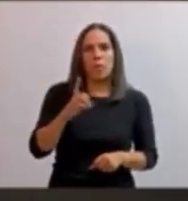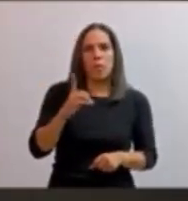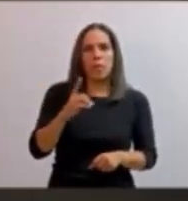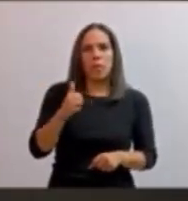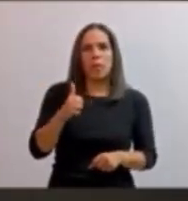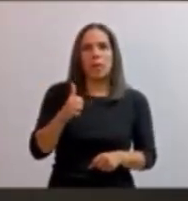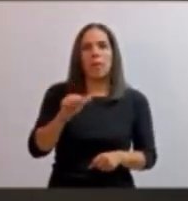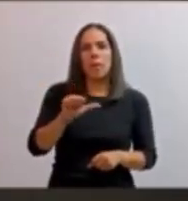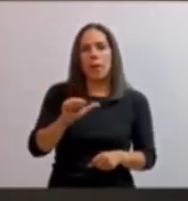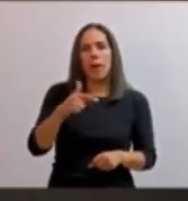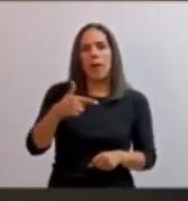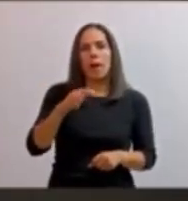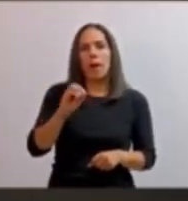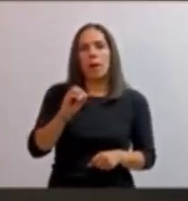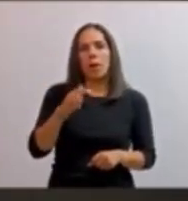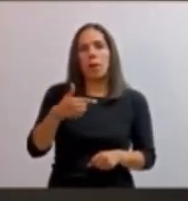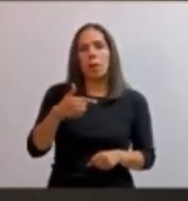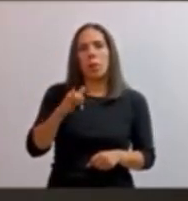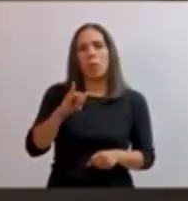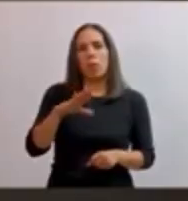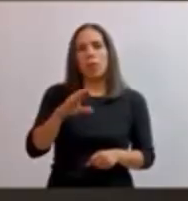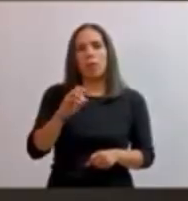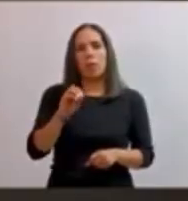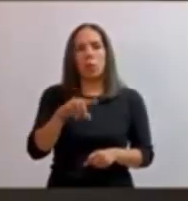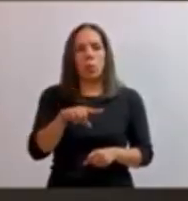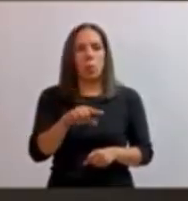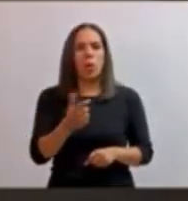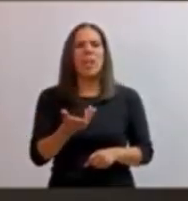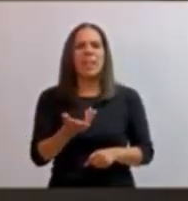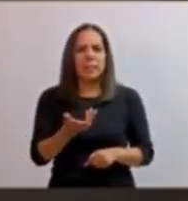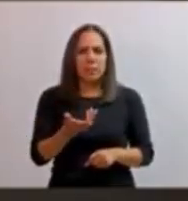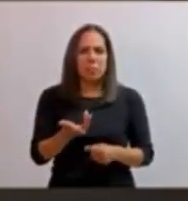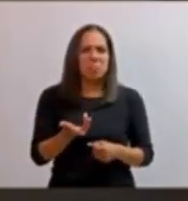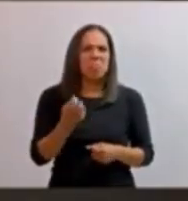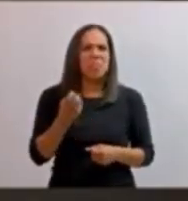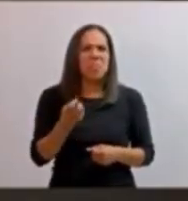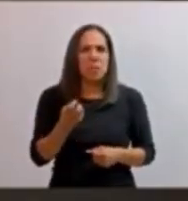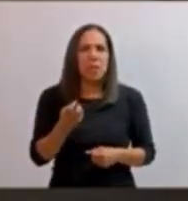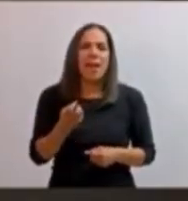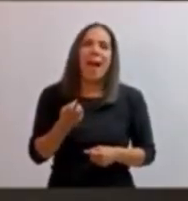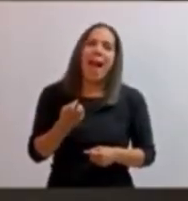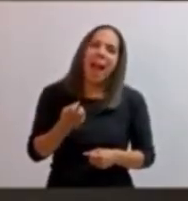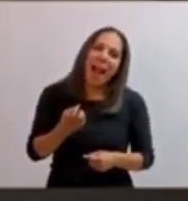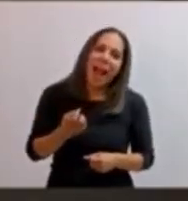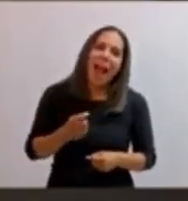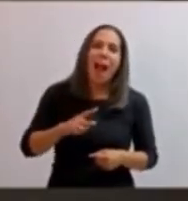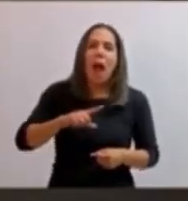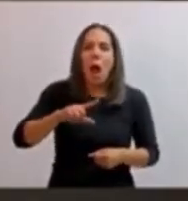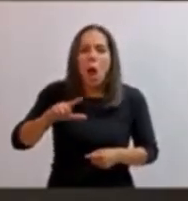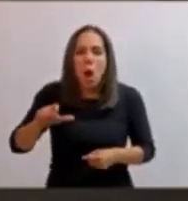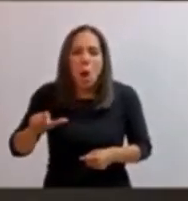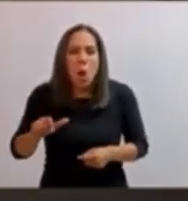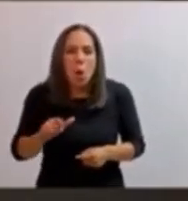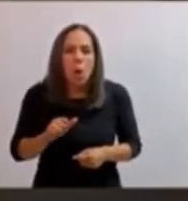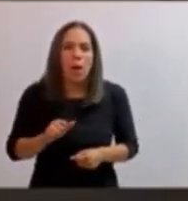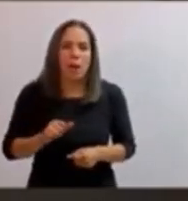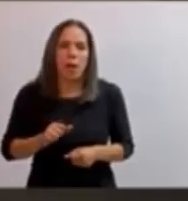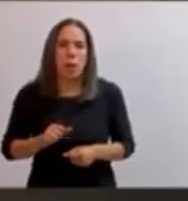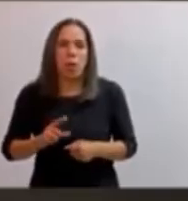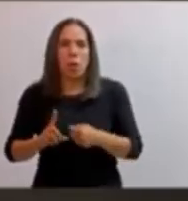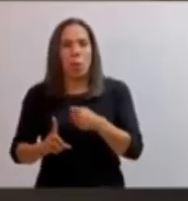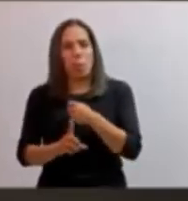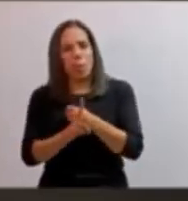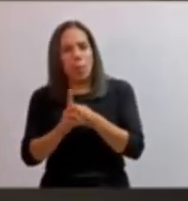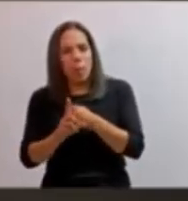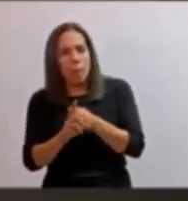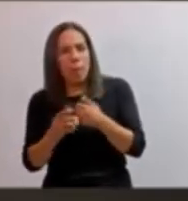identifico a partir de la experiencia esta necesidad de desplazarse de una postura vertical